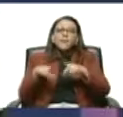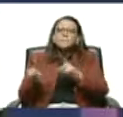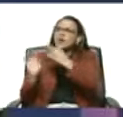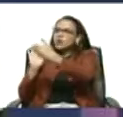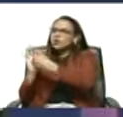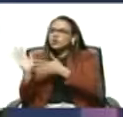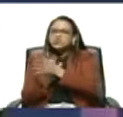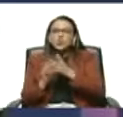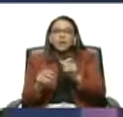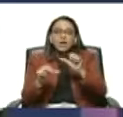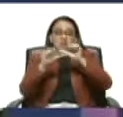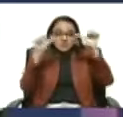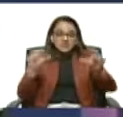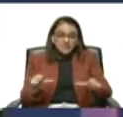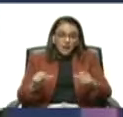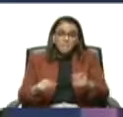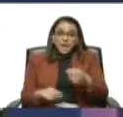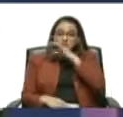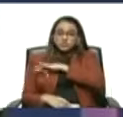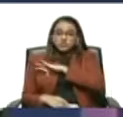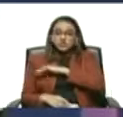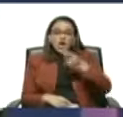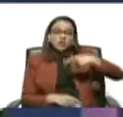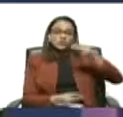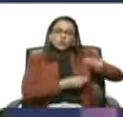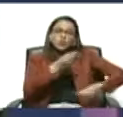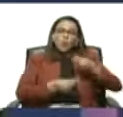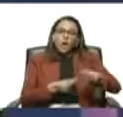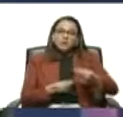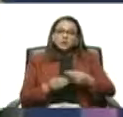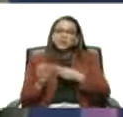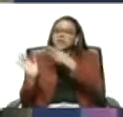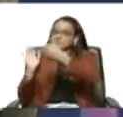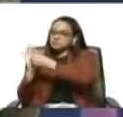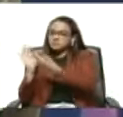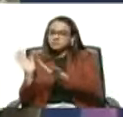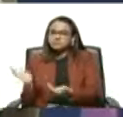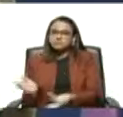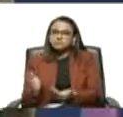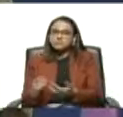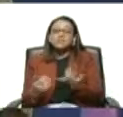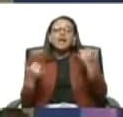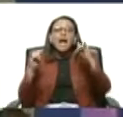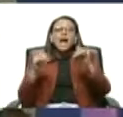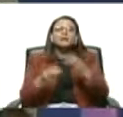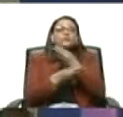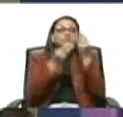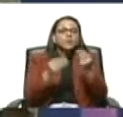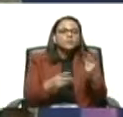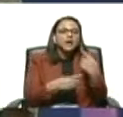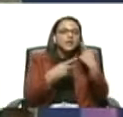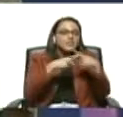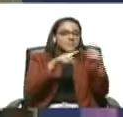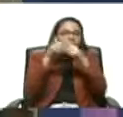diciéndole, hay caminos diferentes para lograr la felicidad de los pueblos,